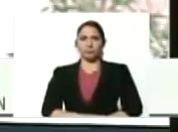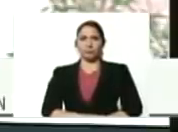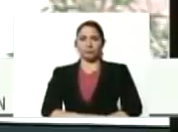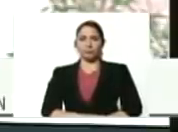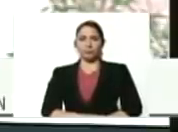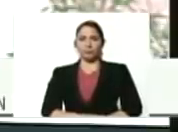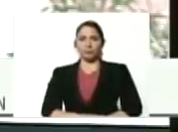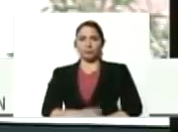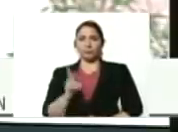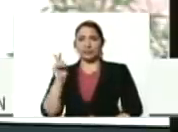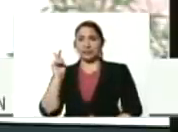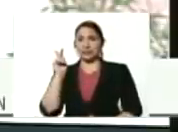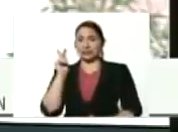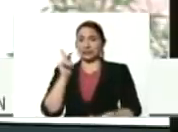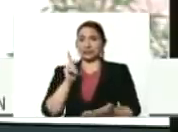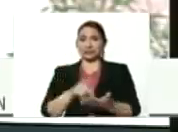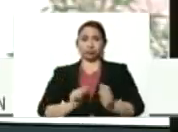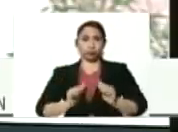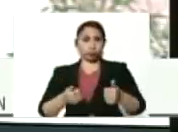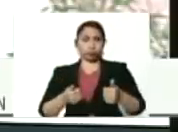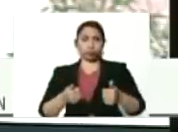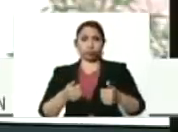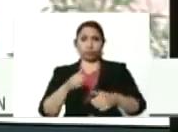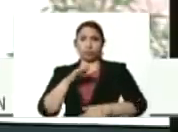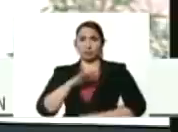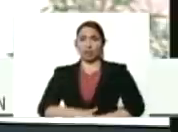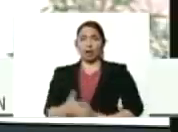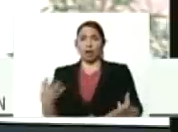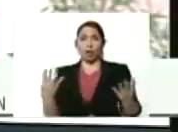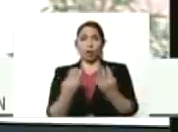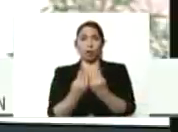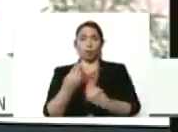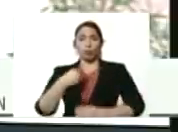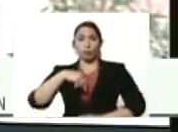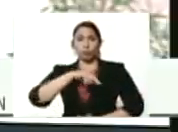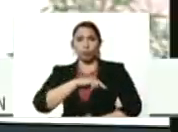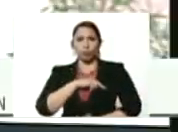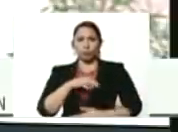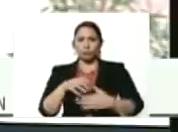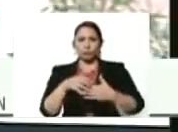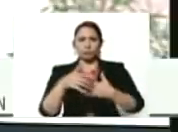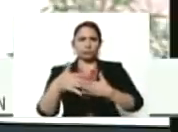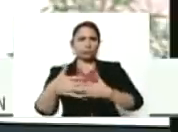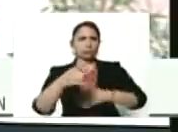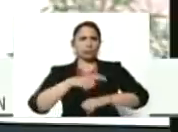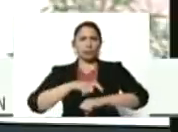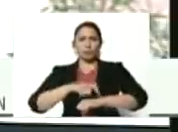llegó y estará con nosotros por un largo tiempo.